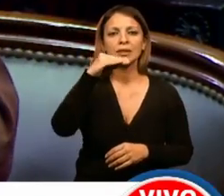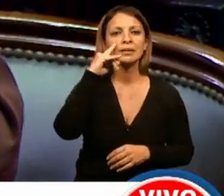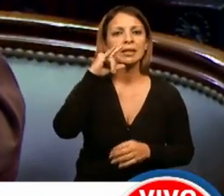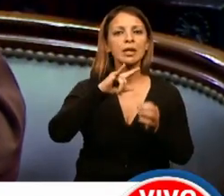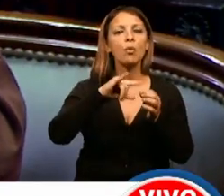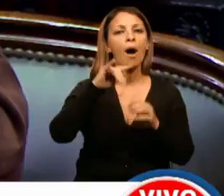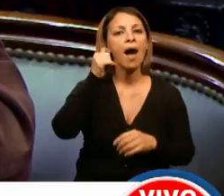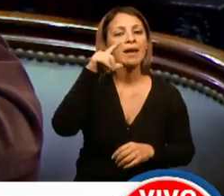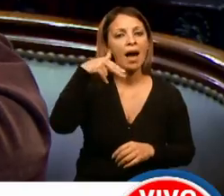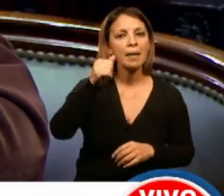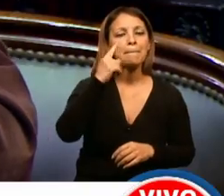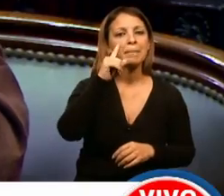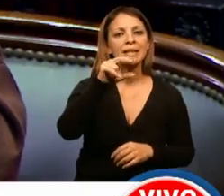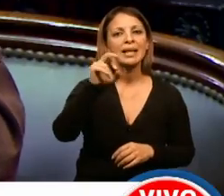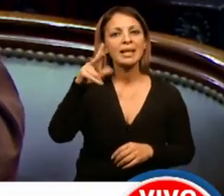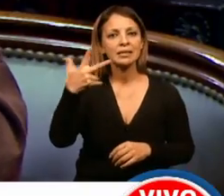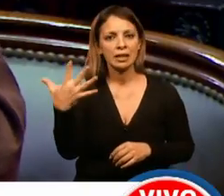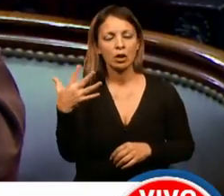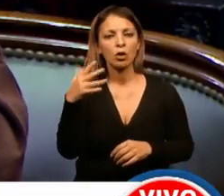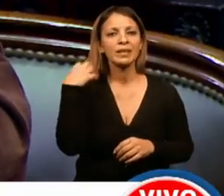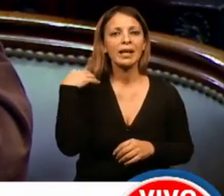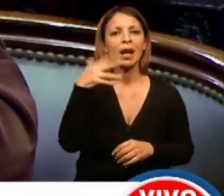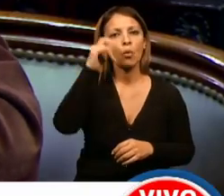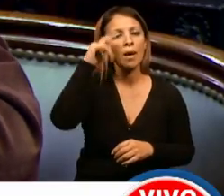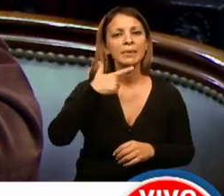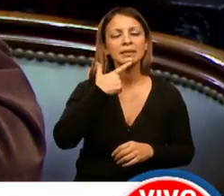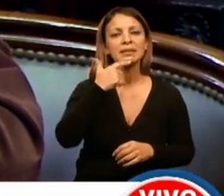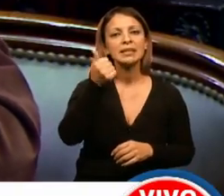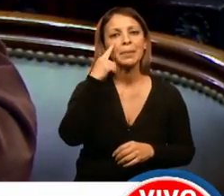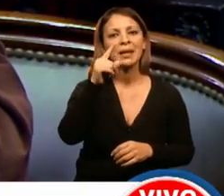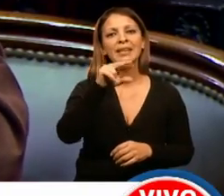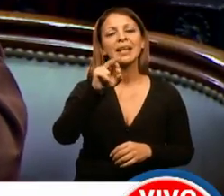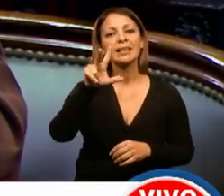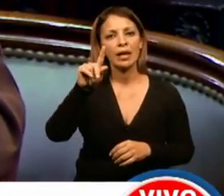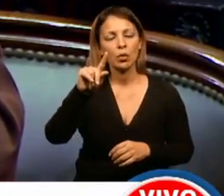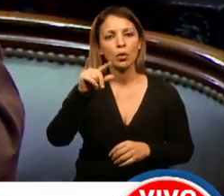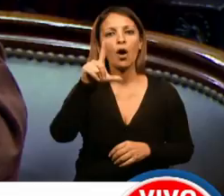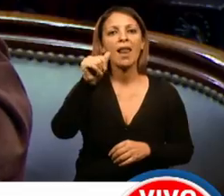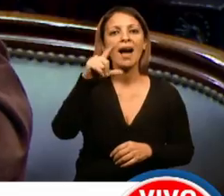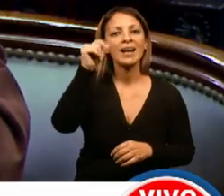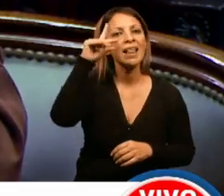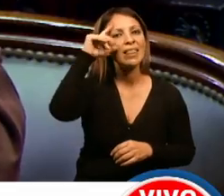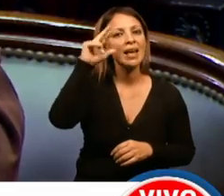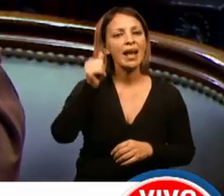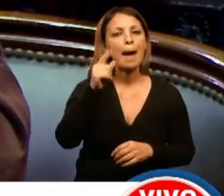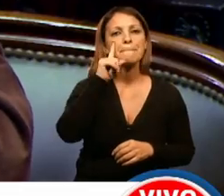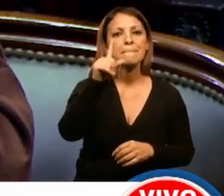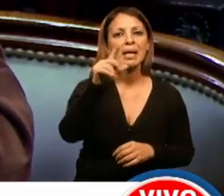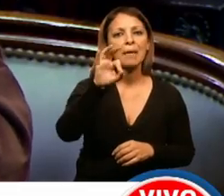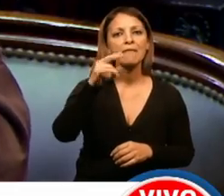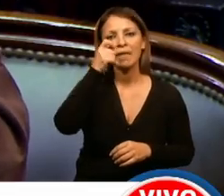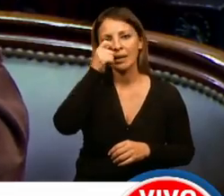mil 35 general güemes 6031 la caldera mil 28